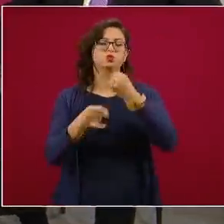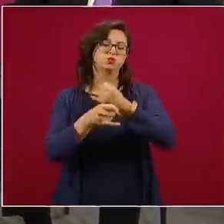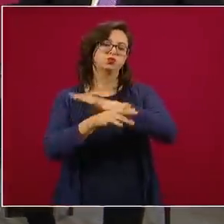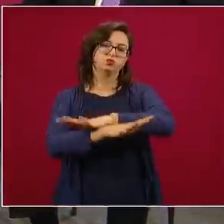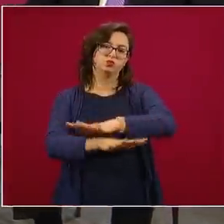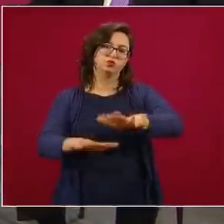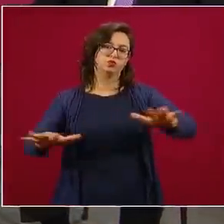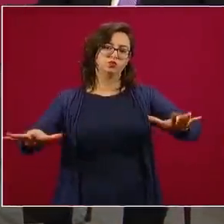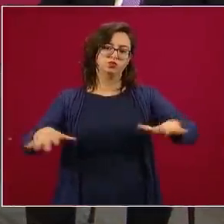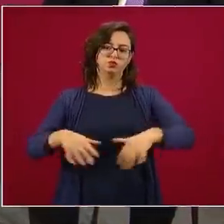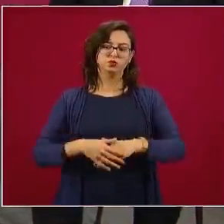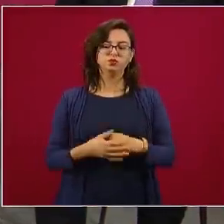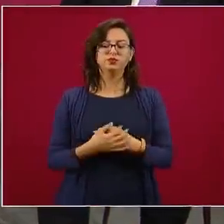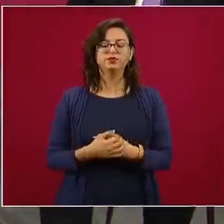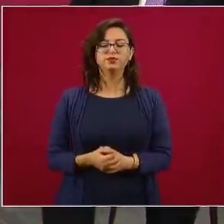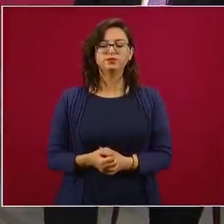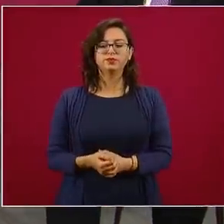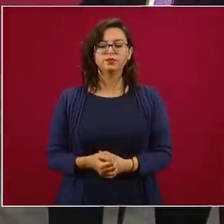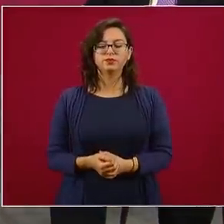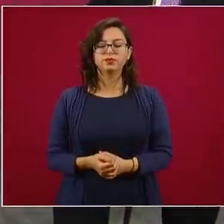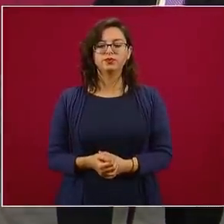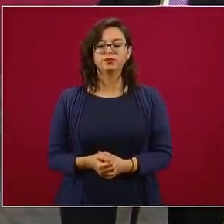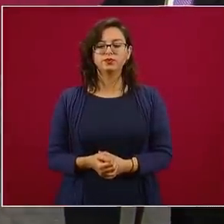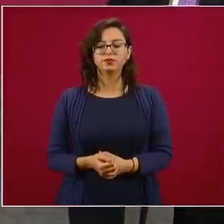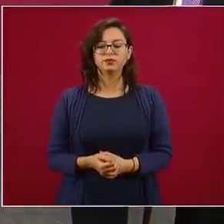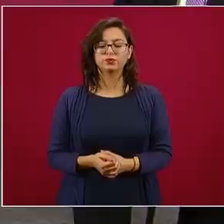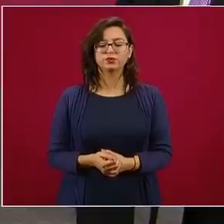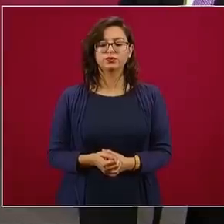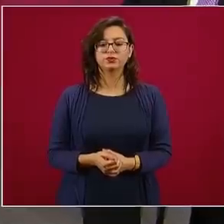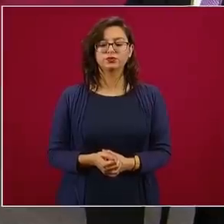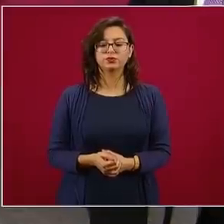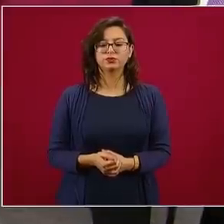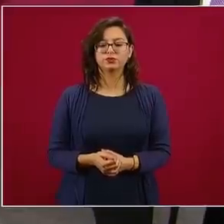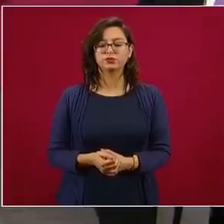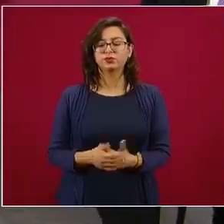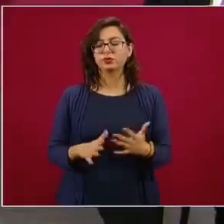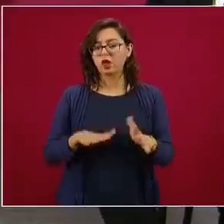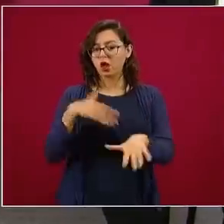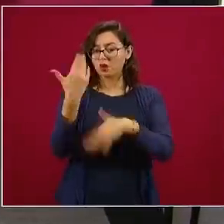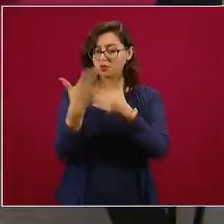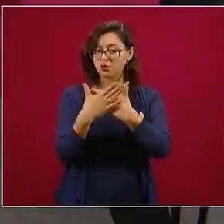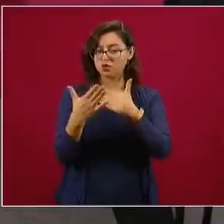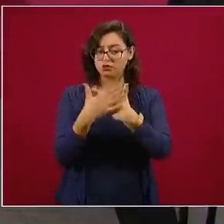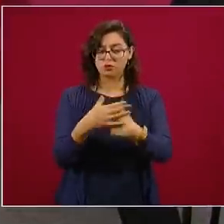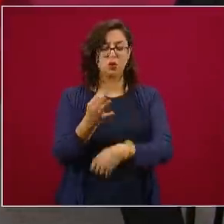de hoy. La vacuna, una vez que esté